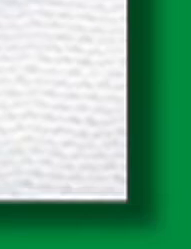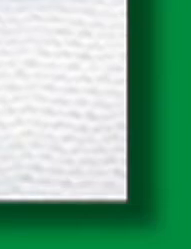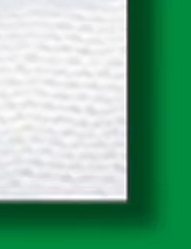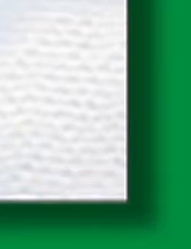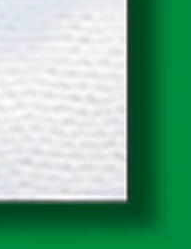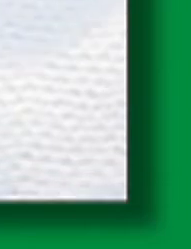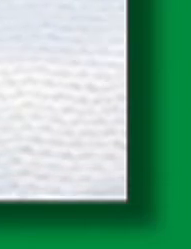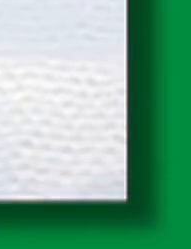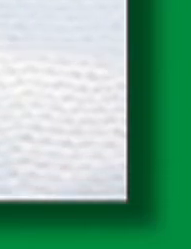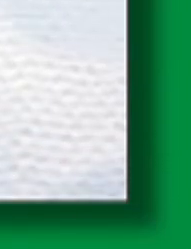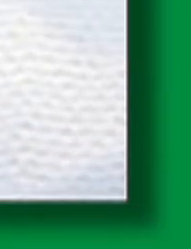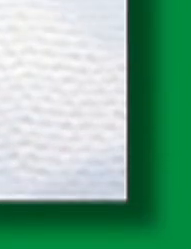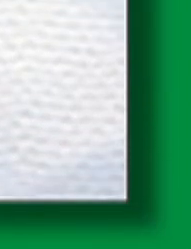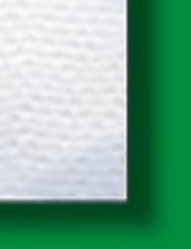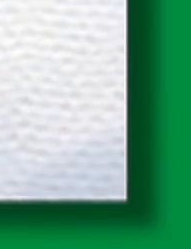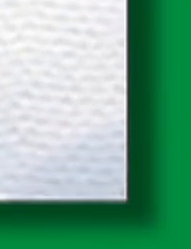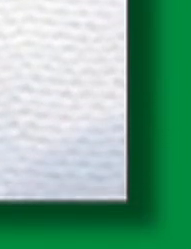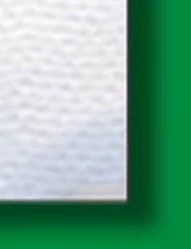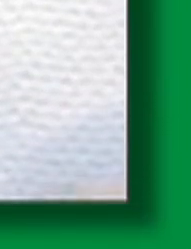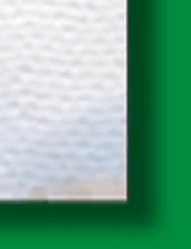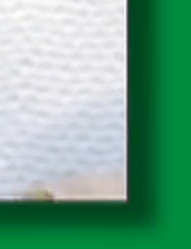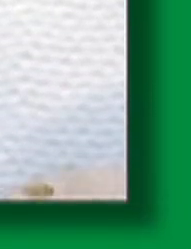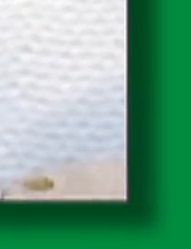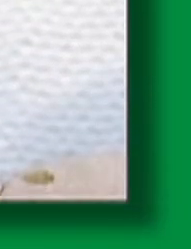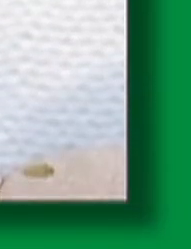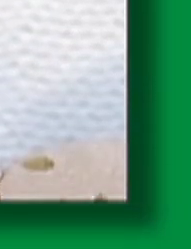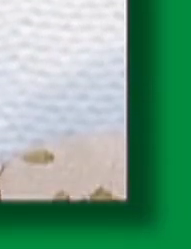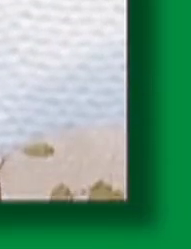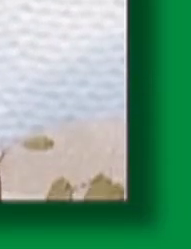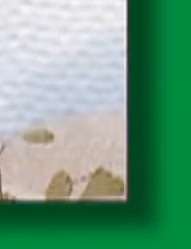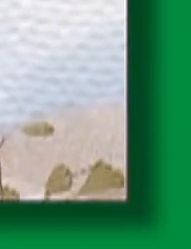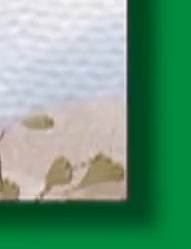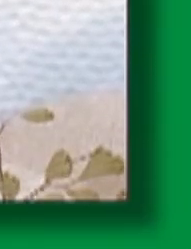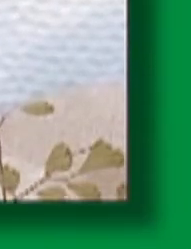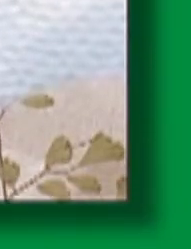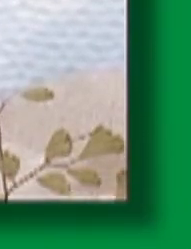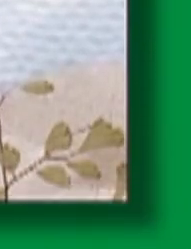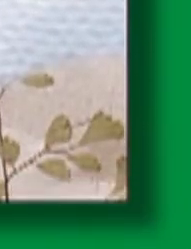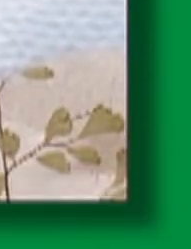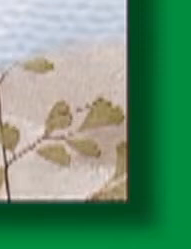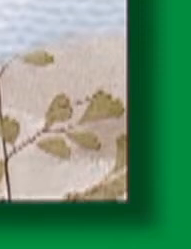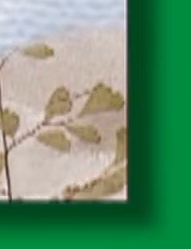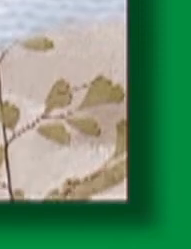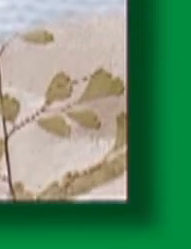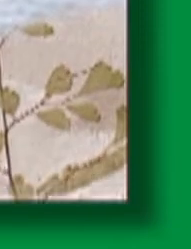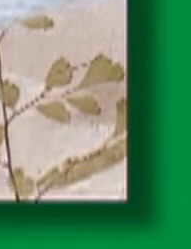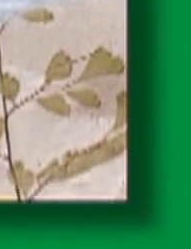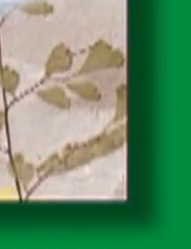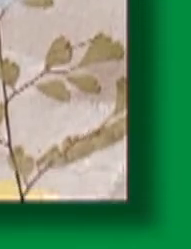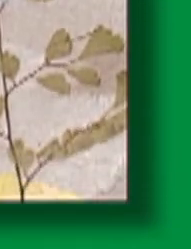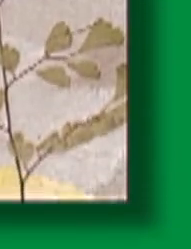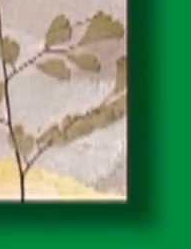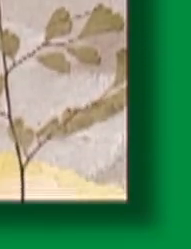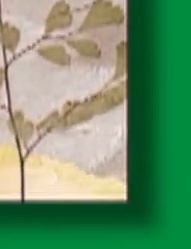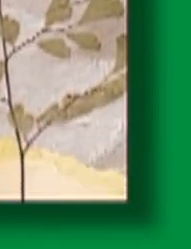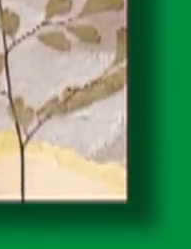la mañana llega otra vez.